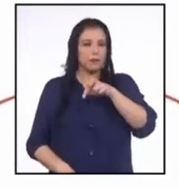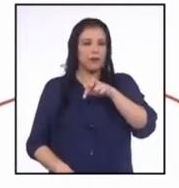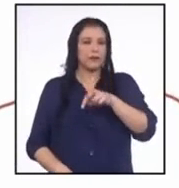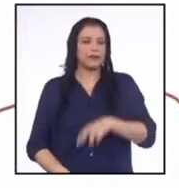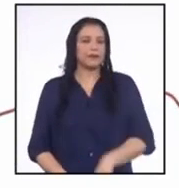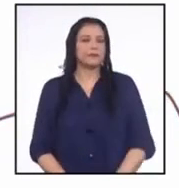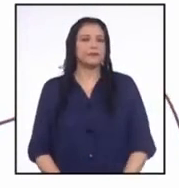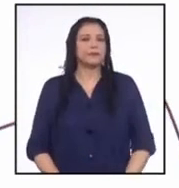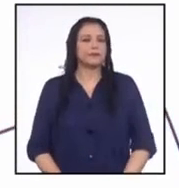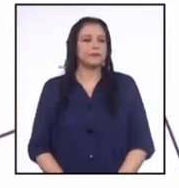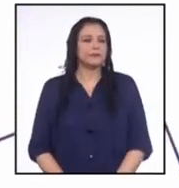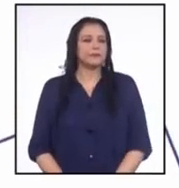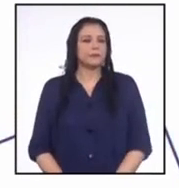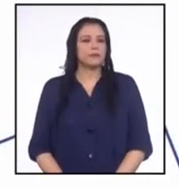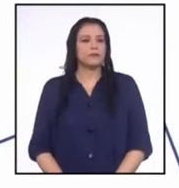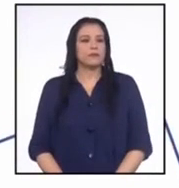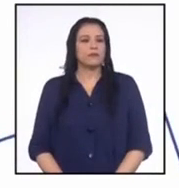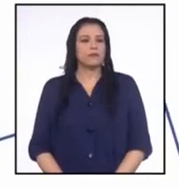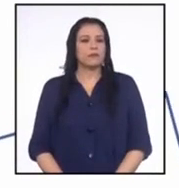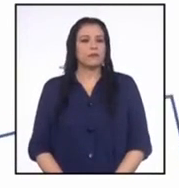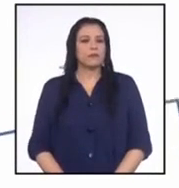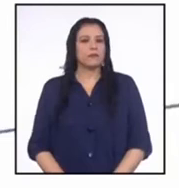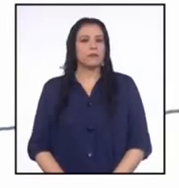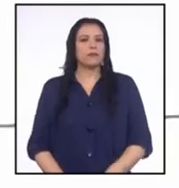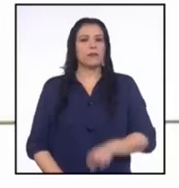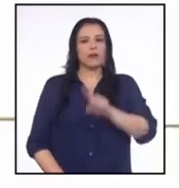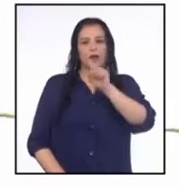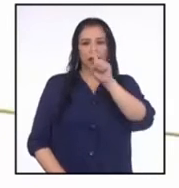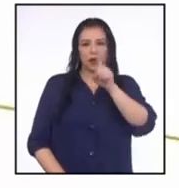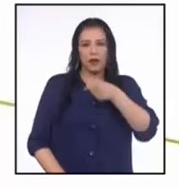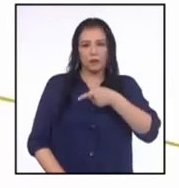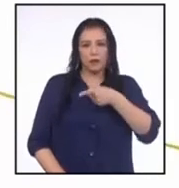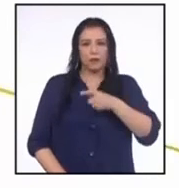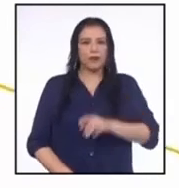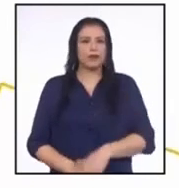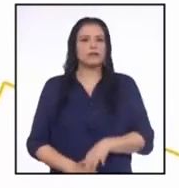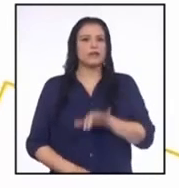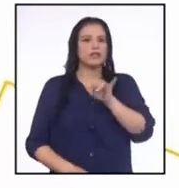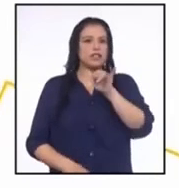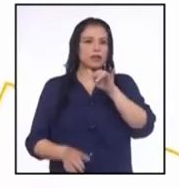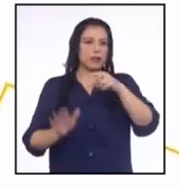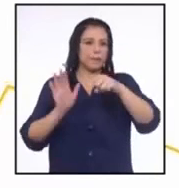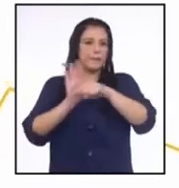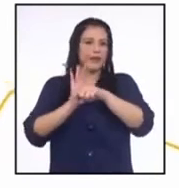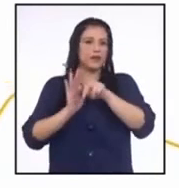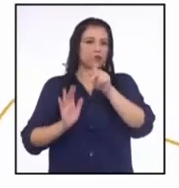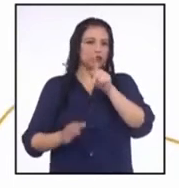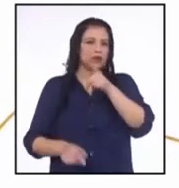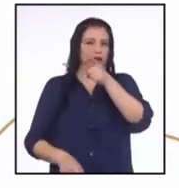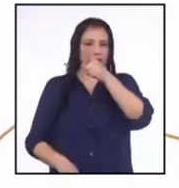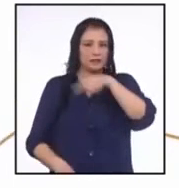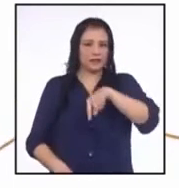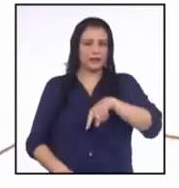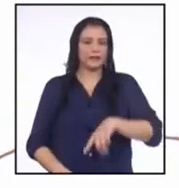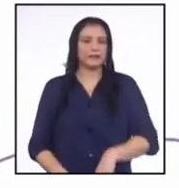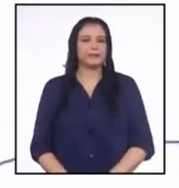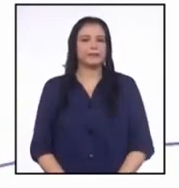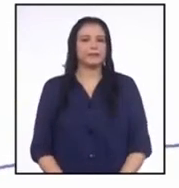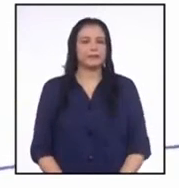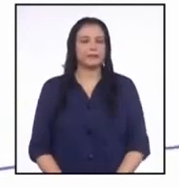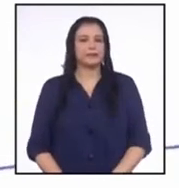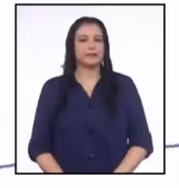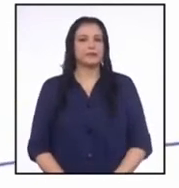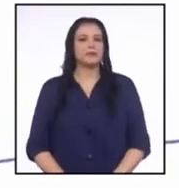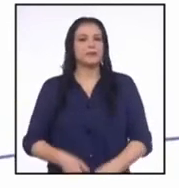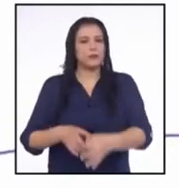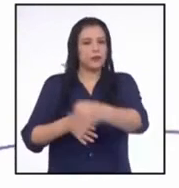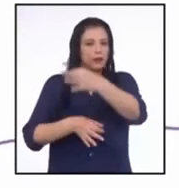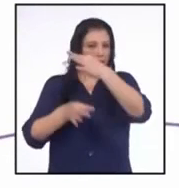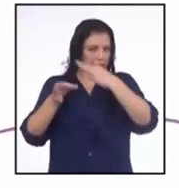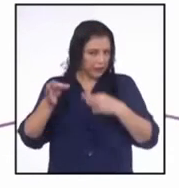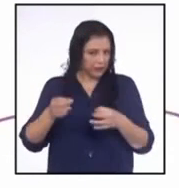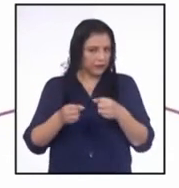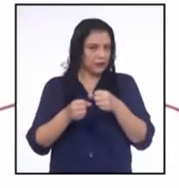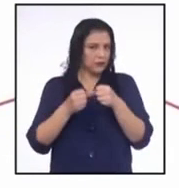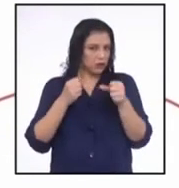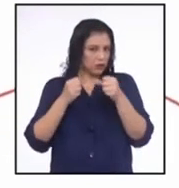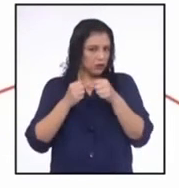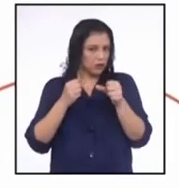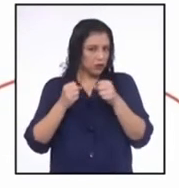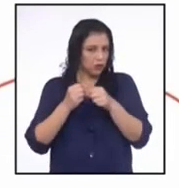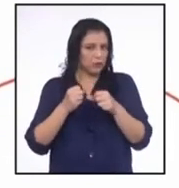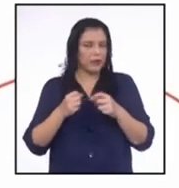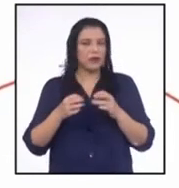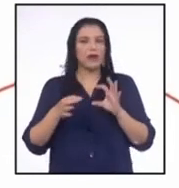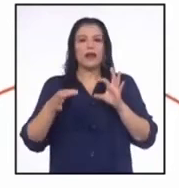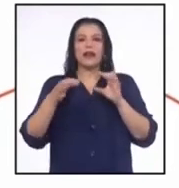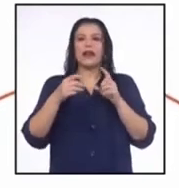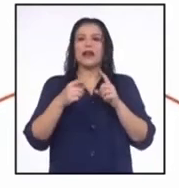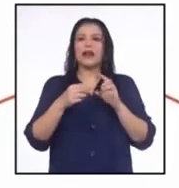p, multiplicado por, abro paréntesis, y menos k, cierro paréntesis. Reemplazando el vértice y el